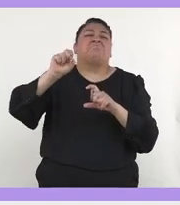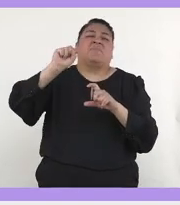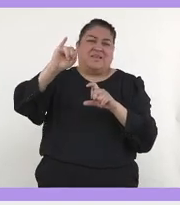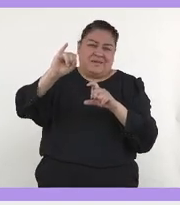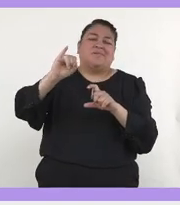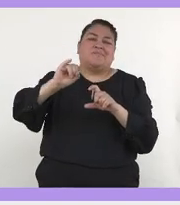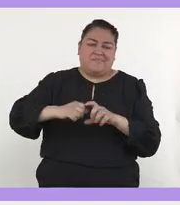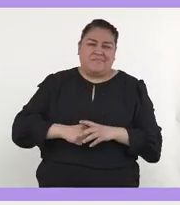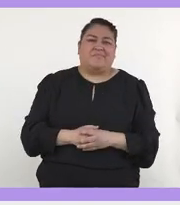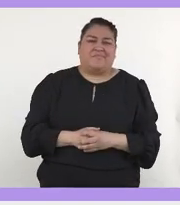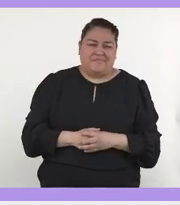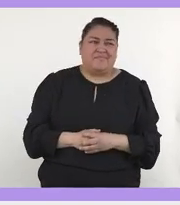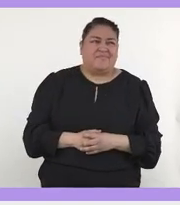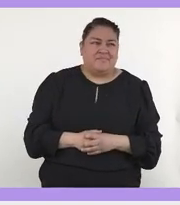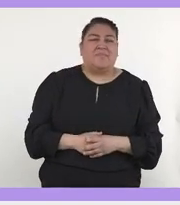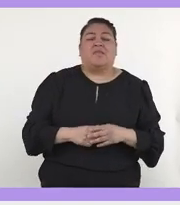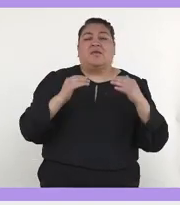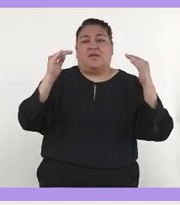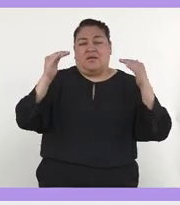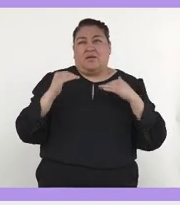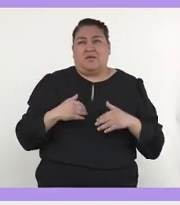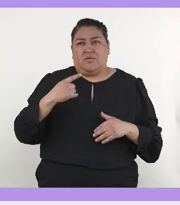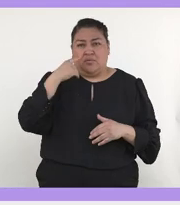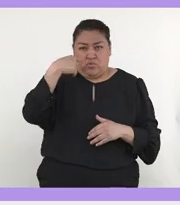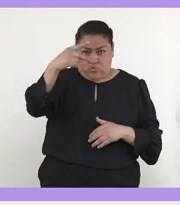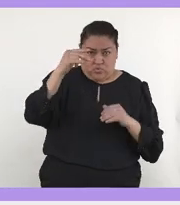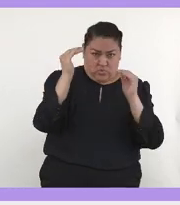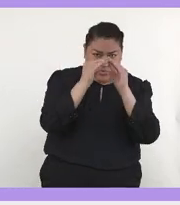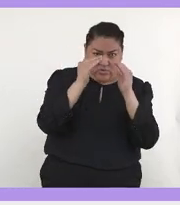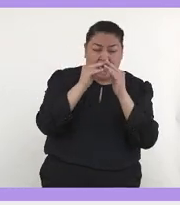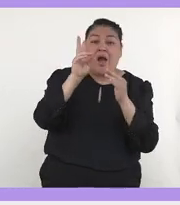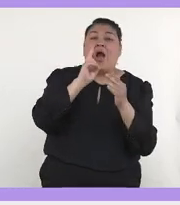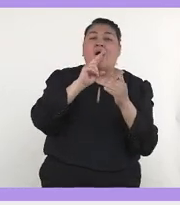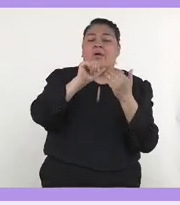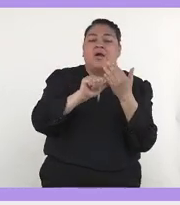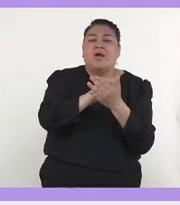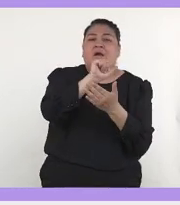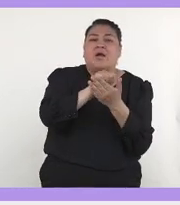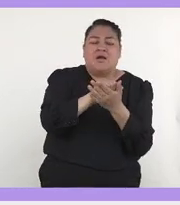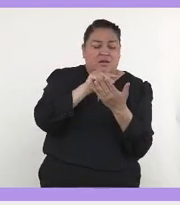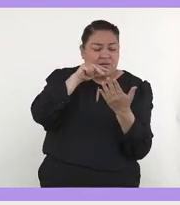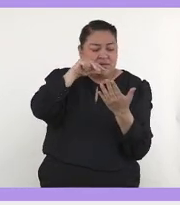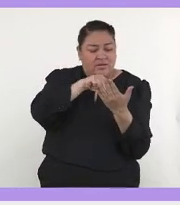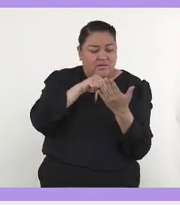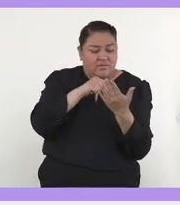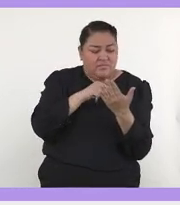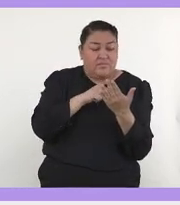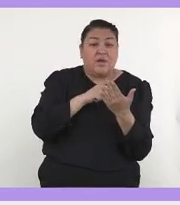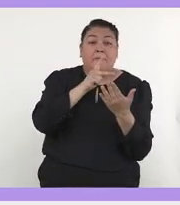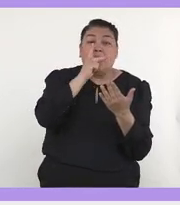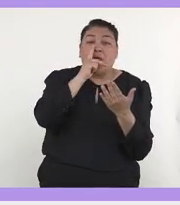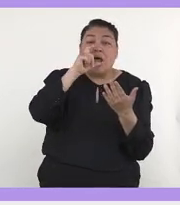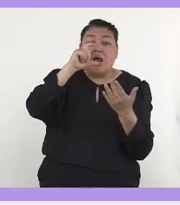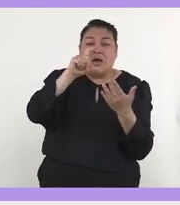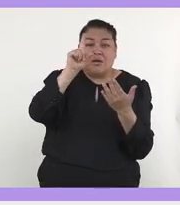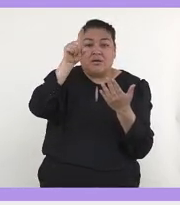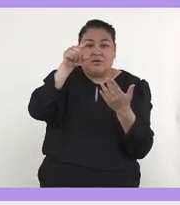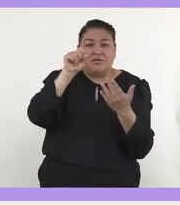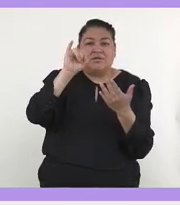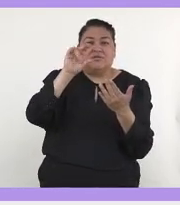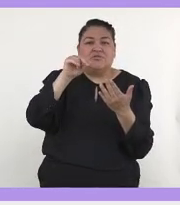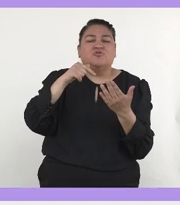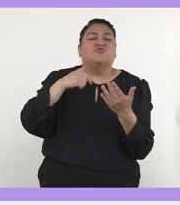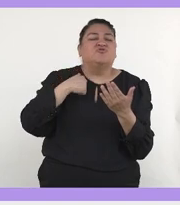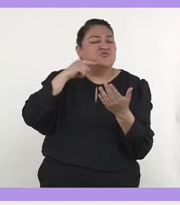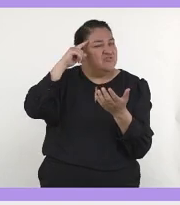Gracias Ahora quiero que cuando lleguen a su casa revisen su acta de nacimiento y vean si está acentuada porque estoy segura de que no